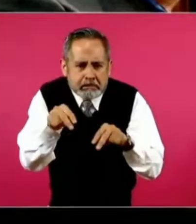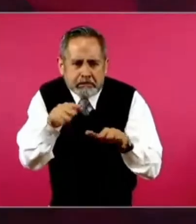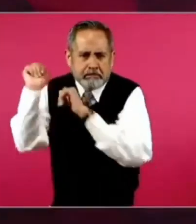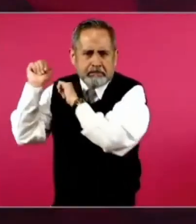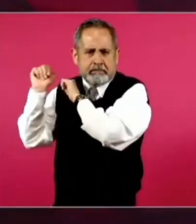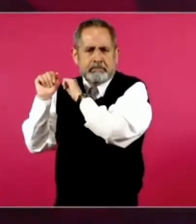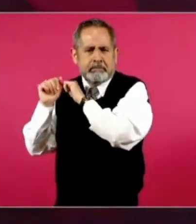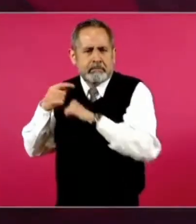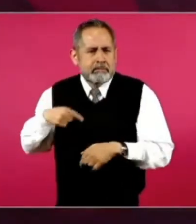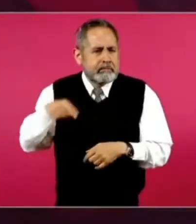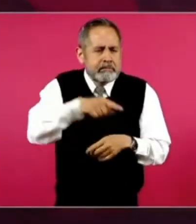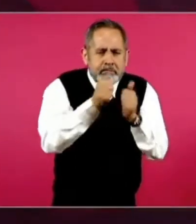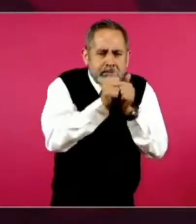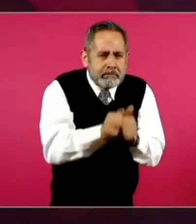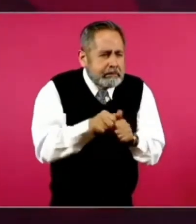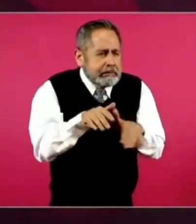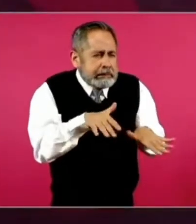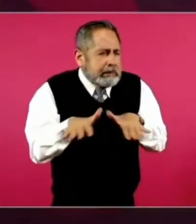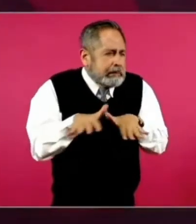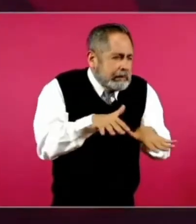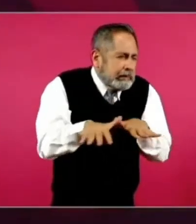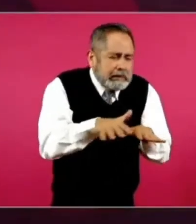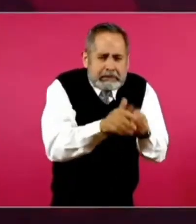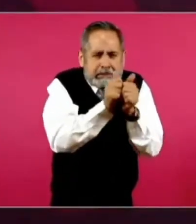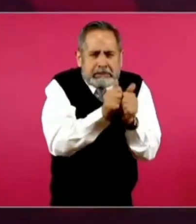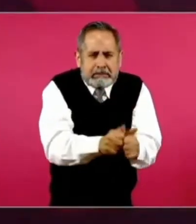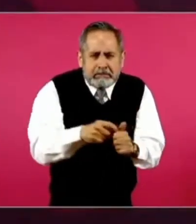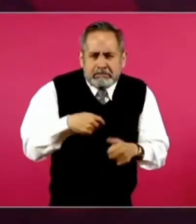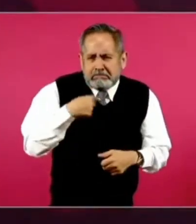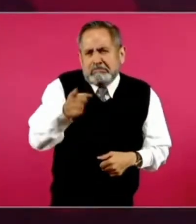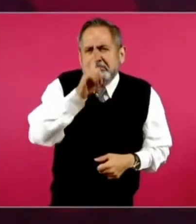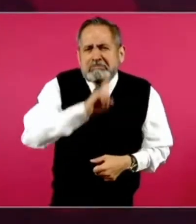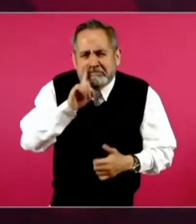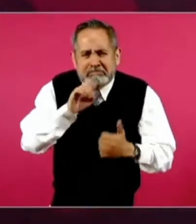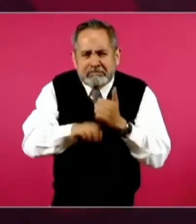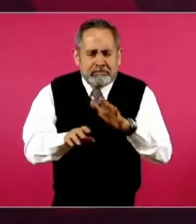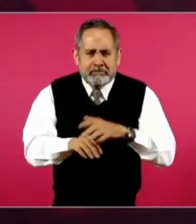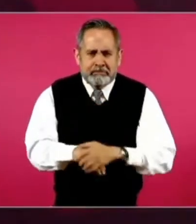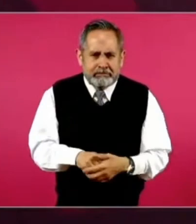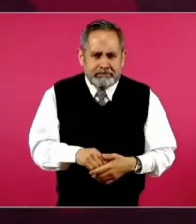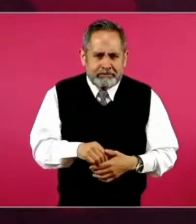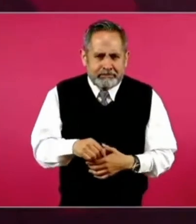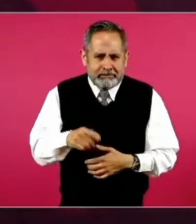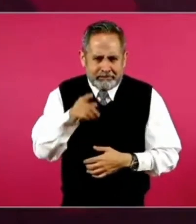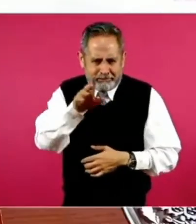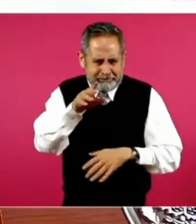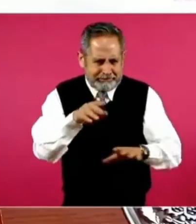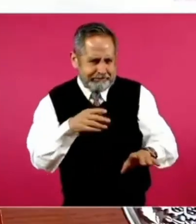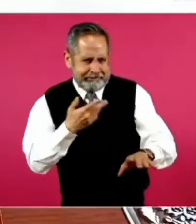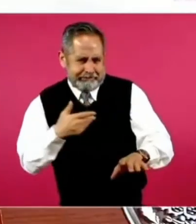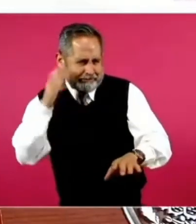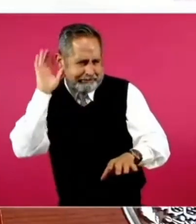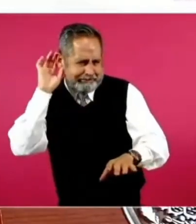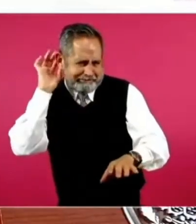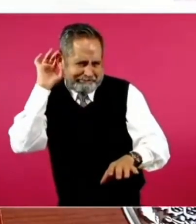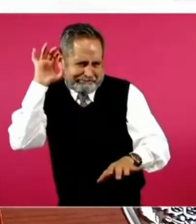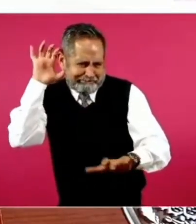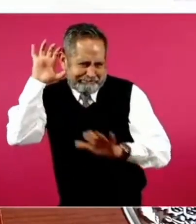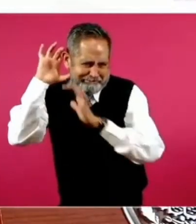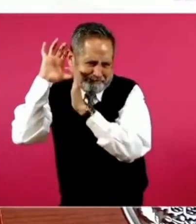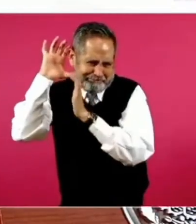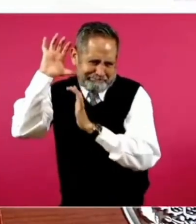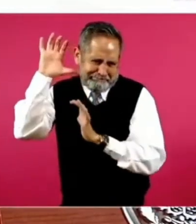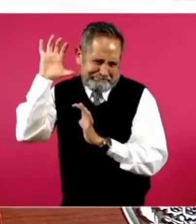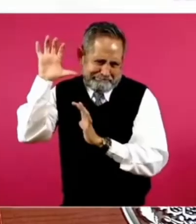nosotros estamos haciendo el recorrido y no tengo por qué mentir. Tengo las orejas pero no estamos mintiendo. O sea,